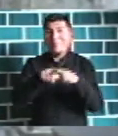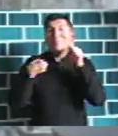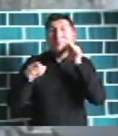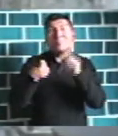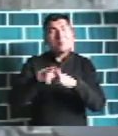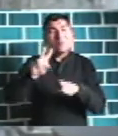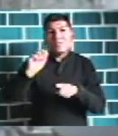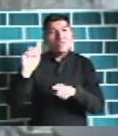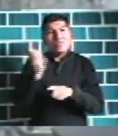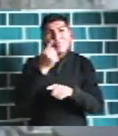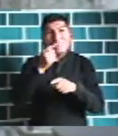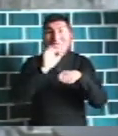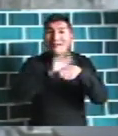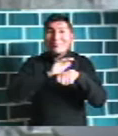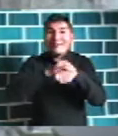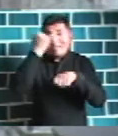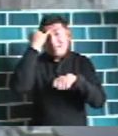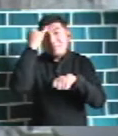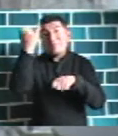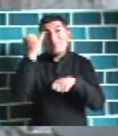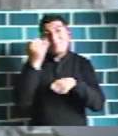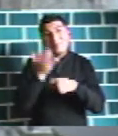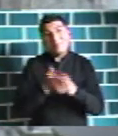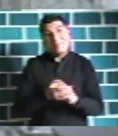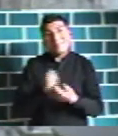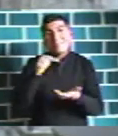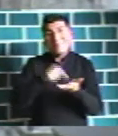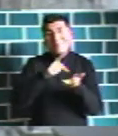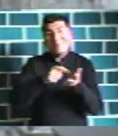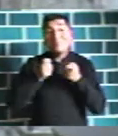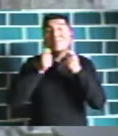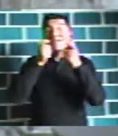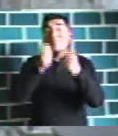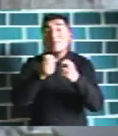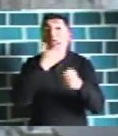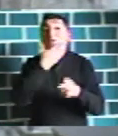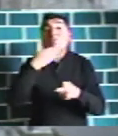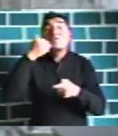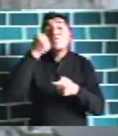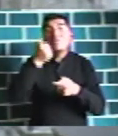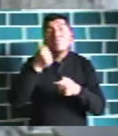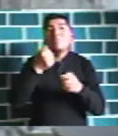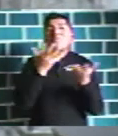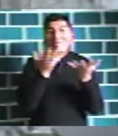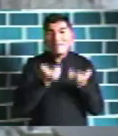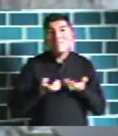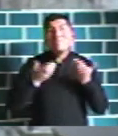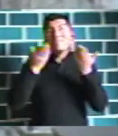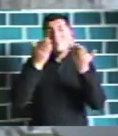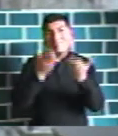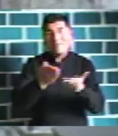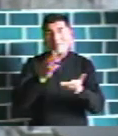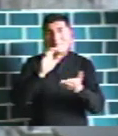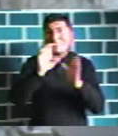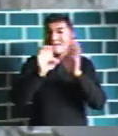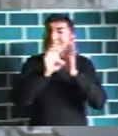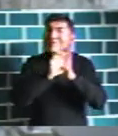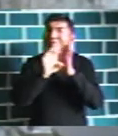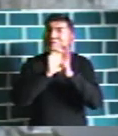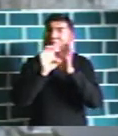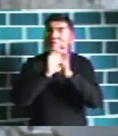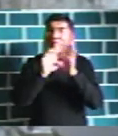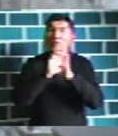solo me atrevo a sugerirles este obsequio sino también que quiero darles algunos ejemplos